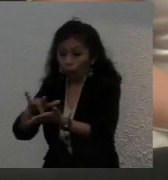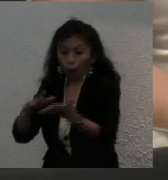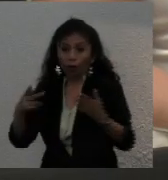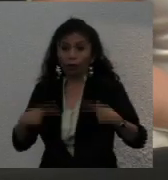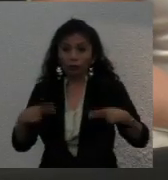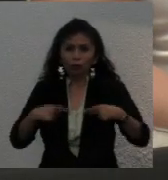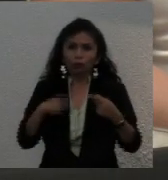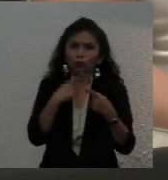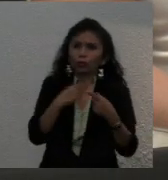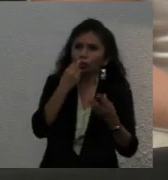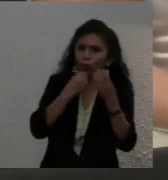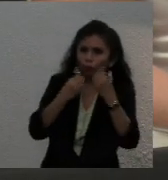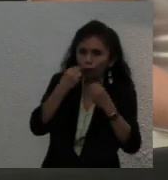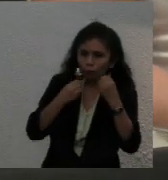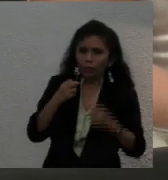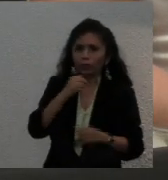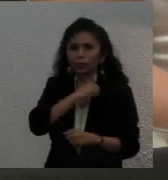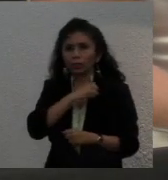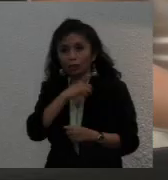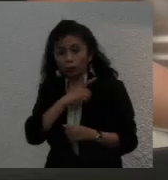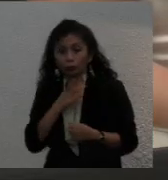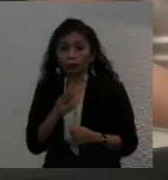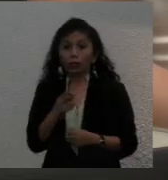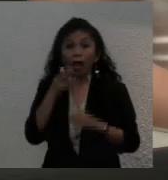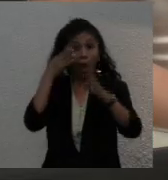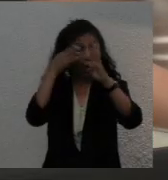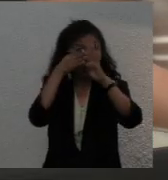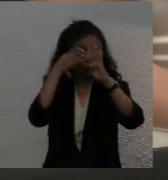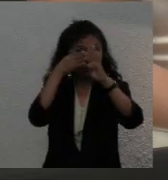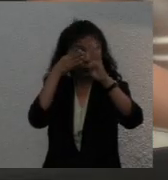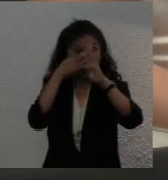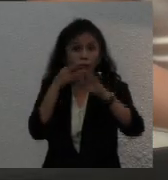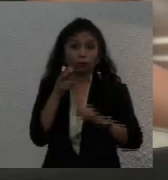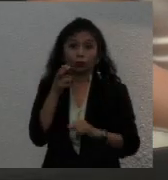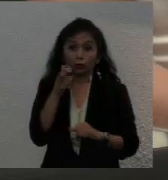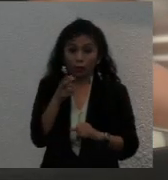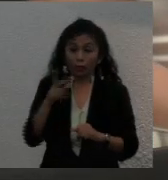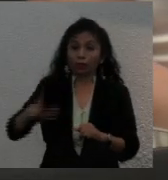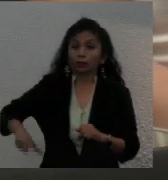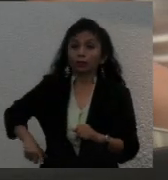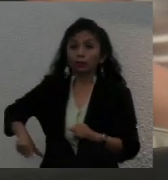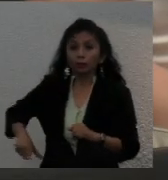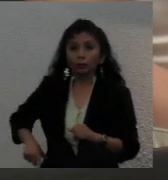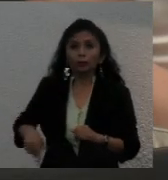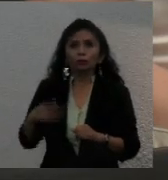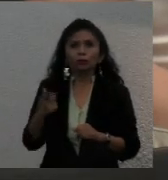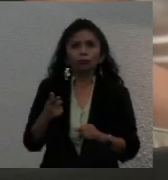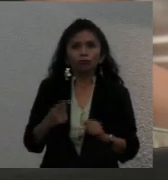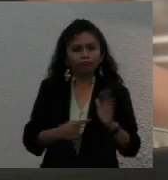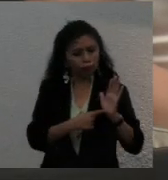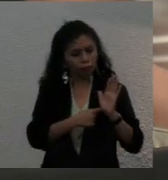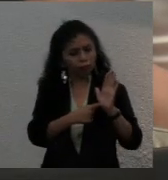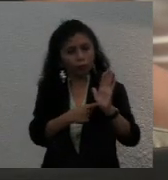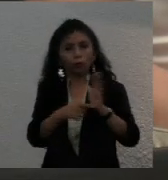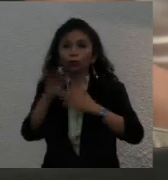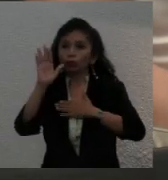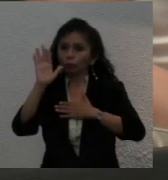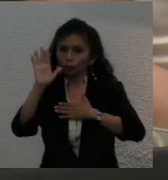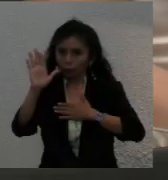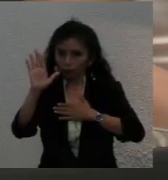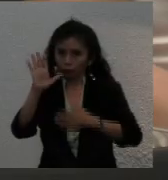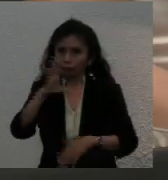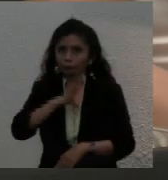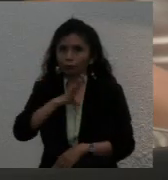de alimentación y de salud. Estos objetivos fijos de este gobierno son un reflejo del compromiso que se